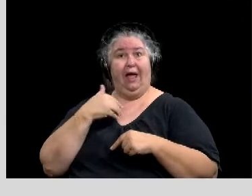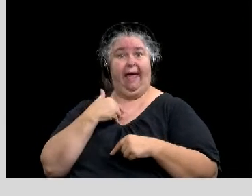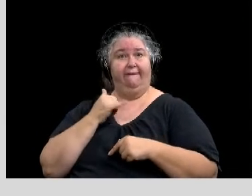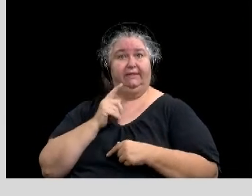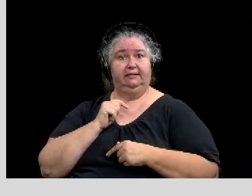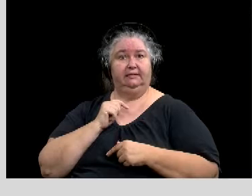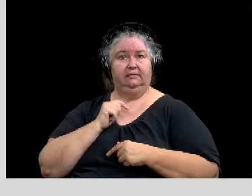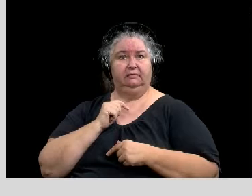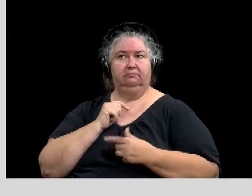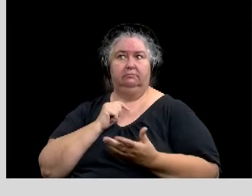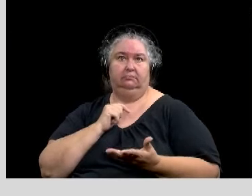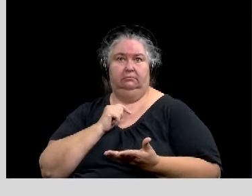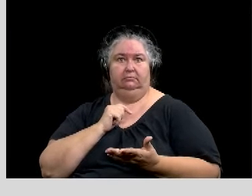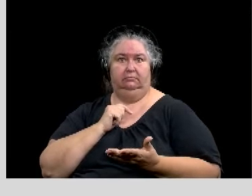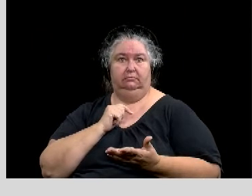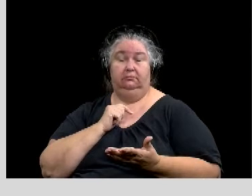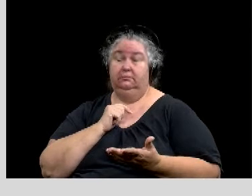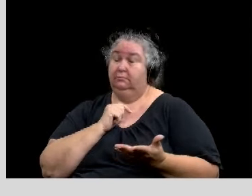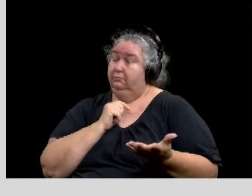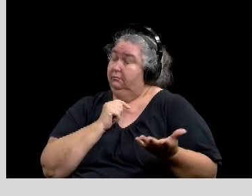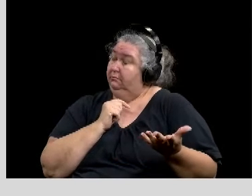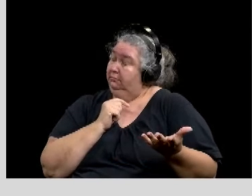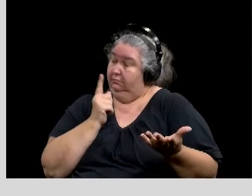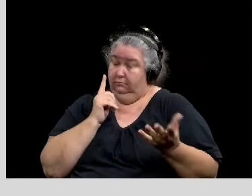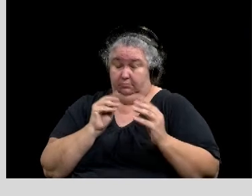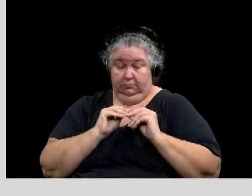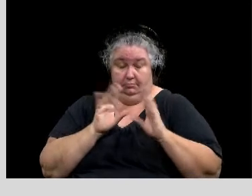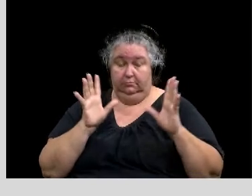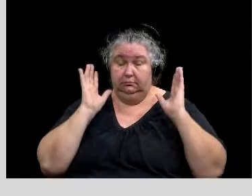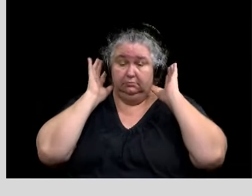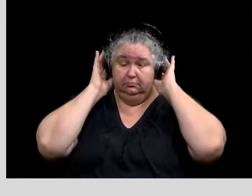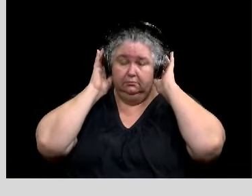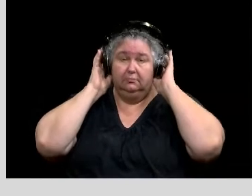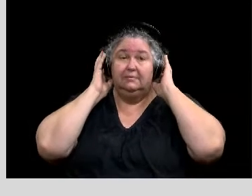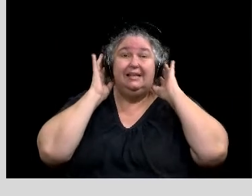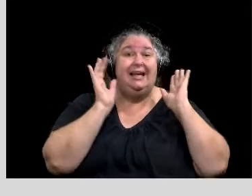atentos que dean y se fue y estaba contagioso